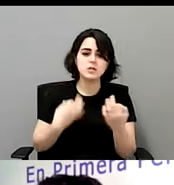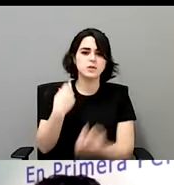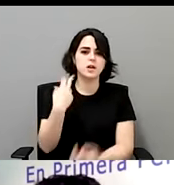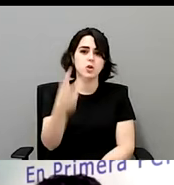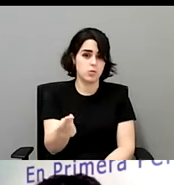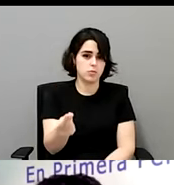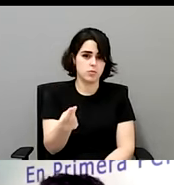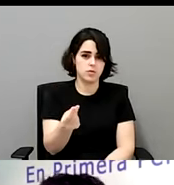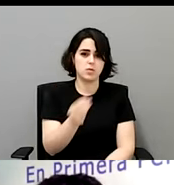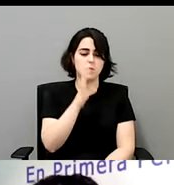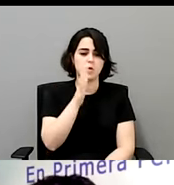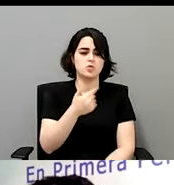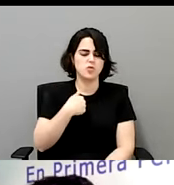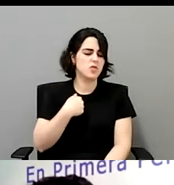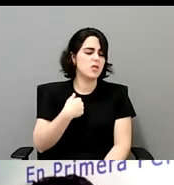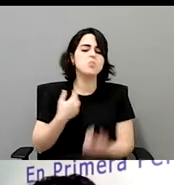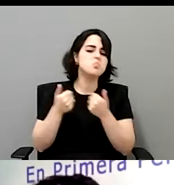No, pues porque yo sí.